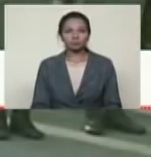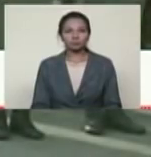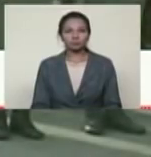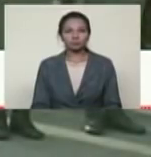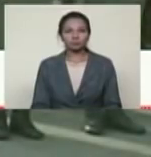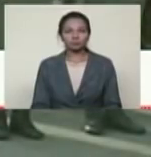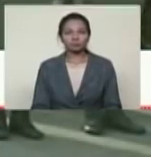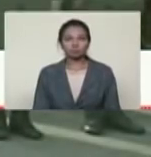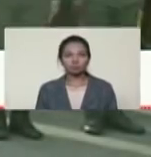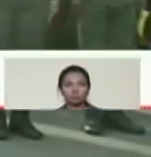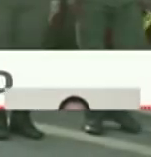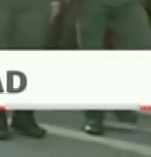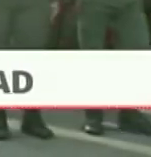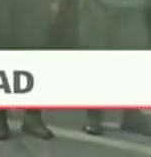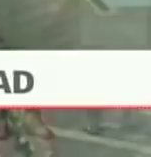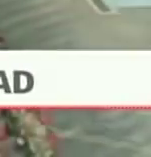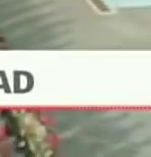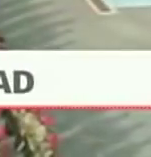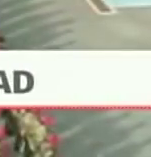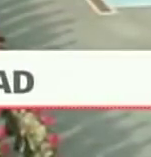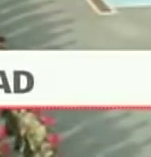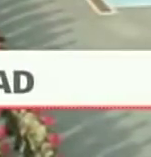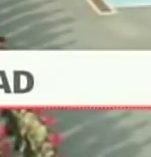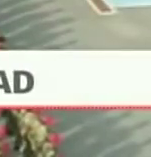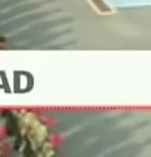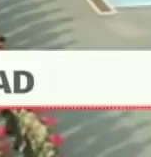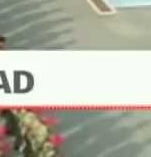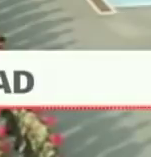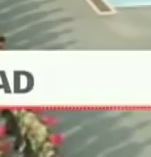¡Ahí cree! ¡Yun!